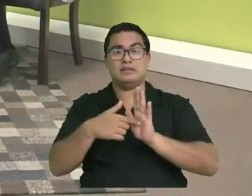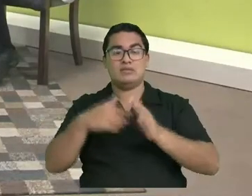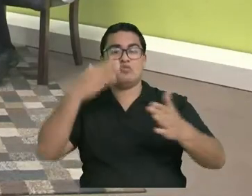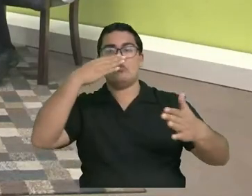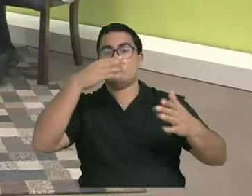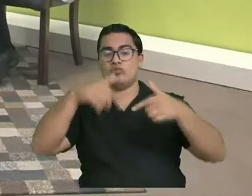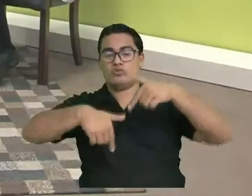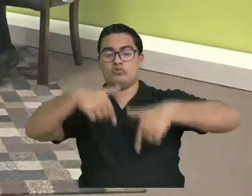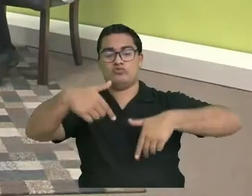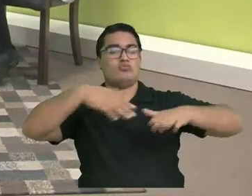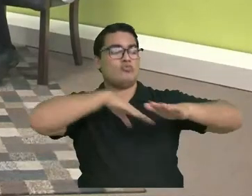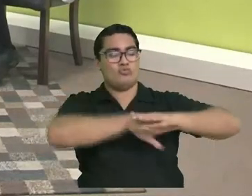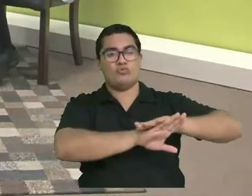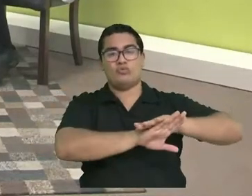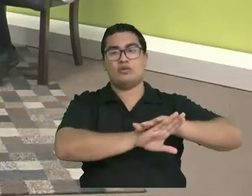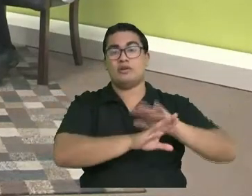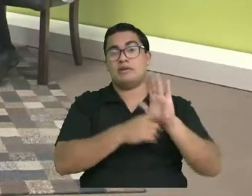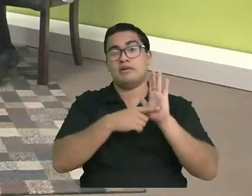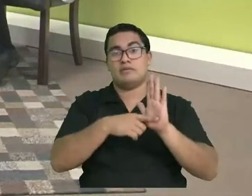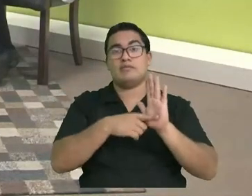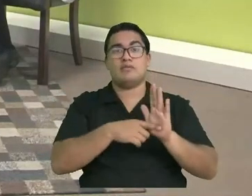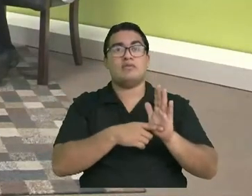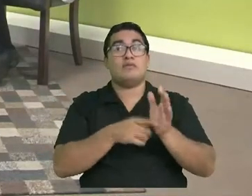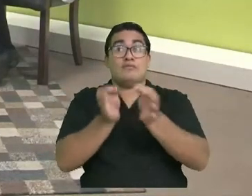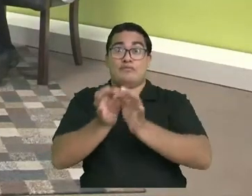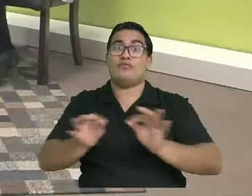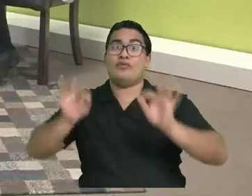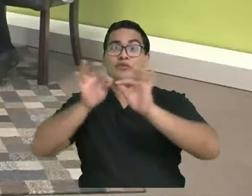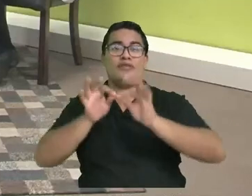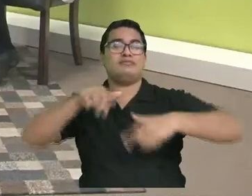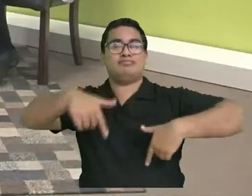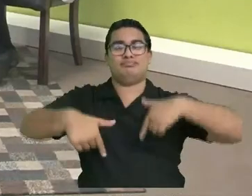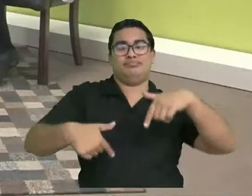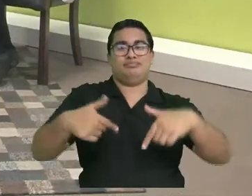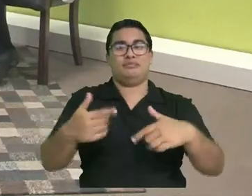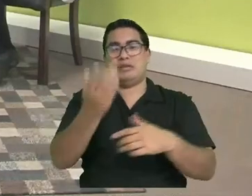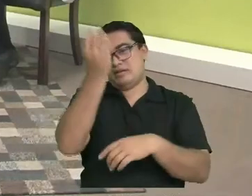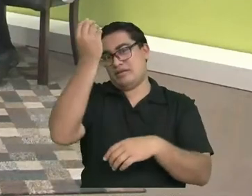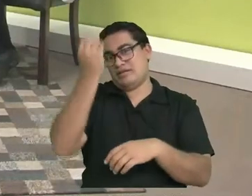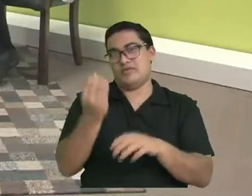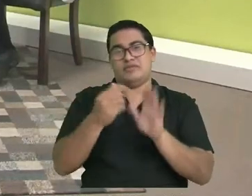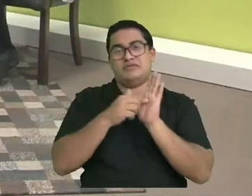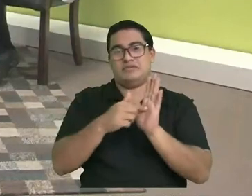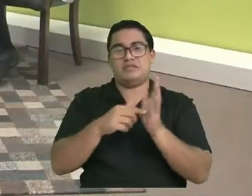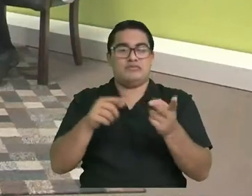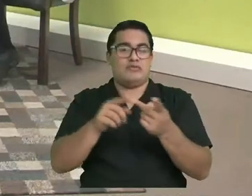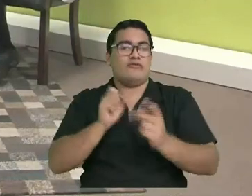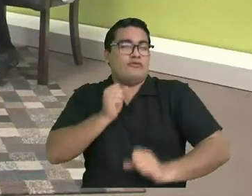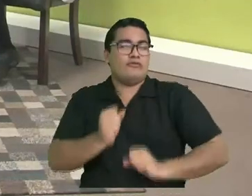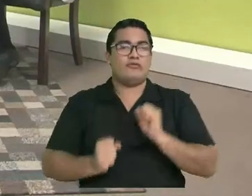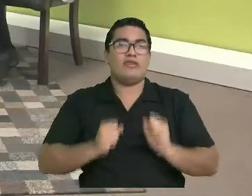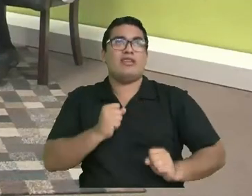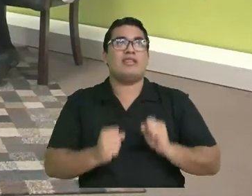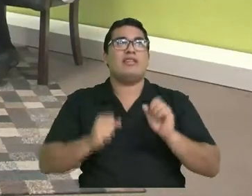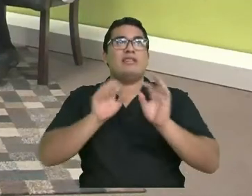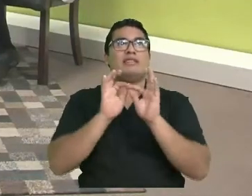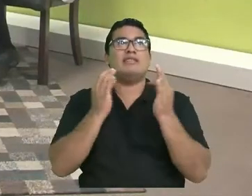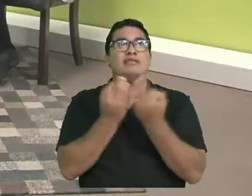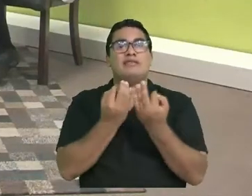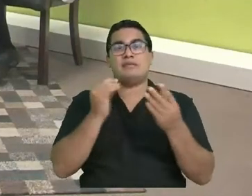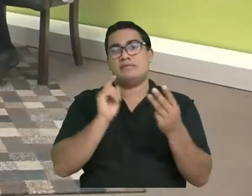hay que ocuparlo cuando la ocasión lo amerite, una graduación, así es, una fiesta en